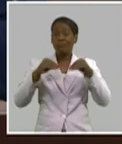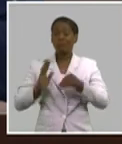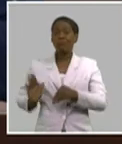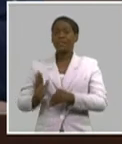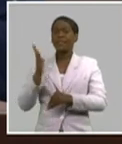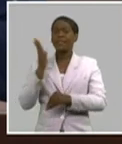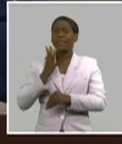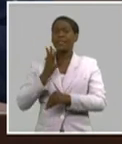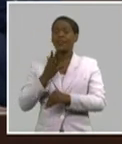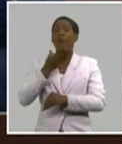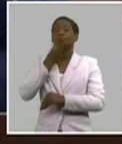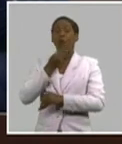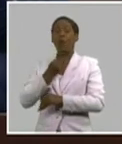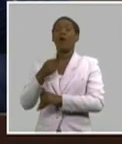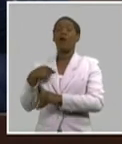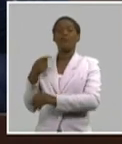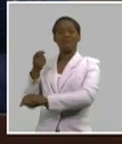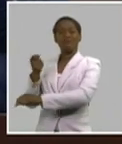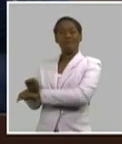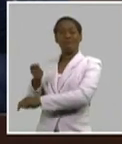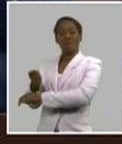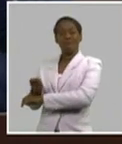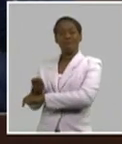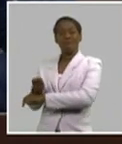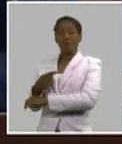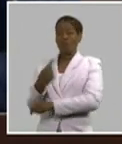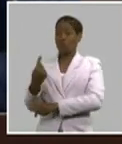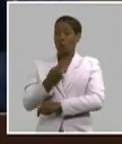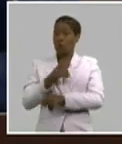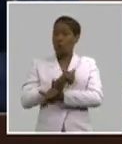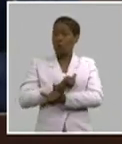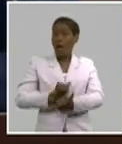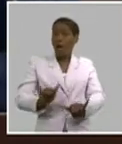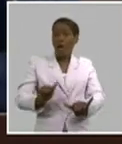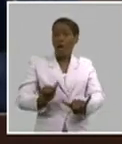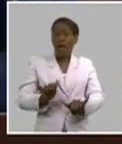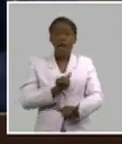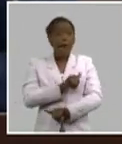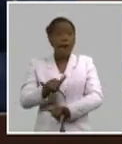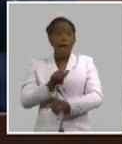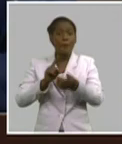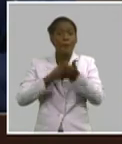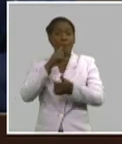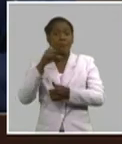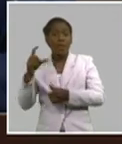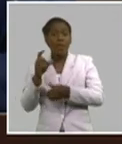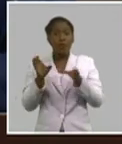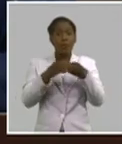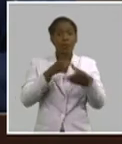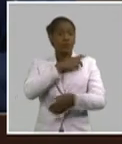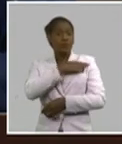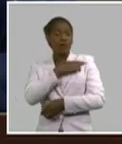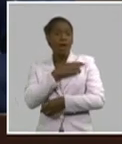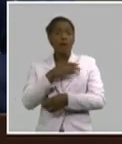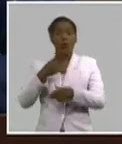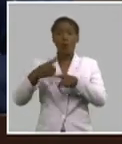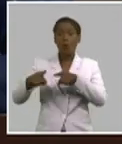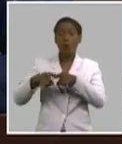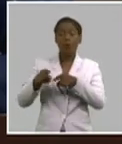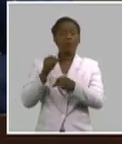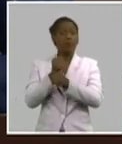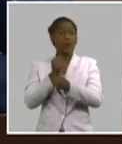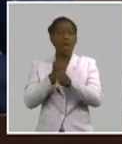ámbito que cada uno se desempeña. Nuestras estructuras de dirección con las cuales tenemos que compartir y